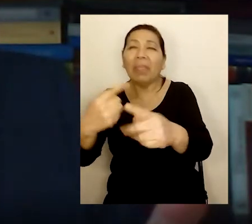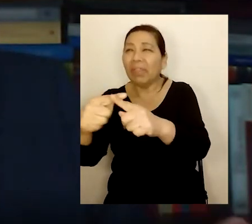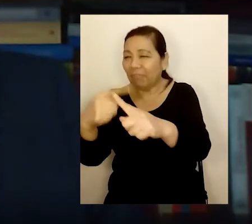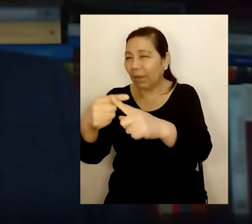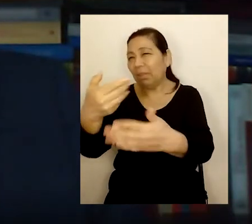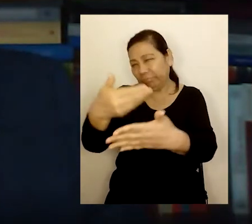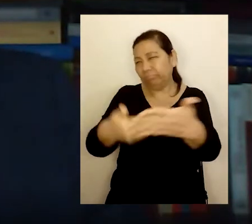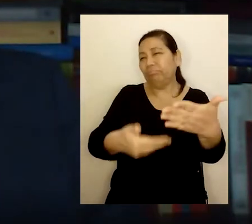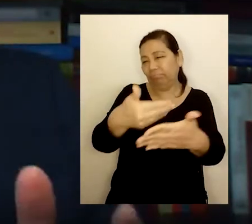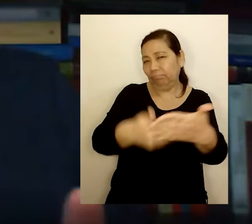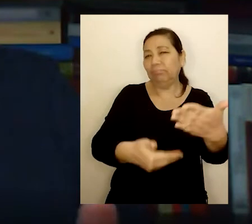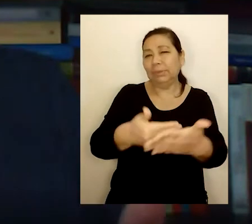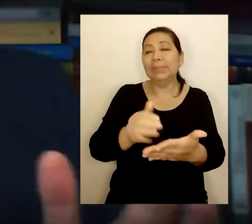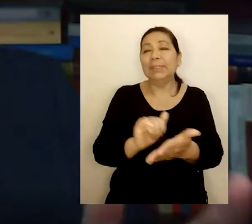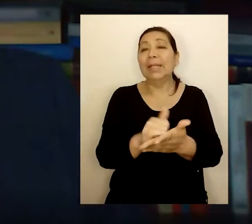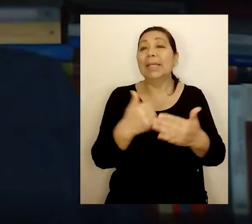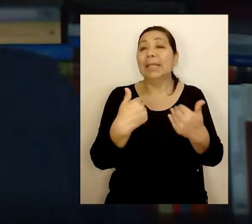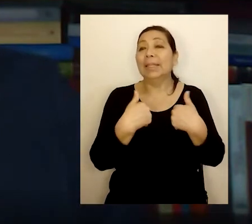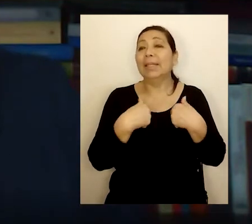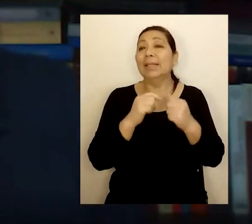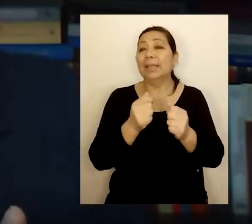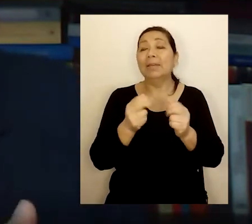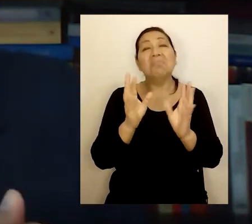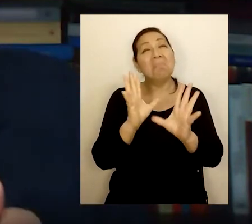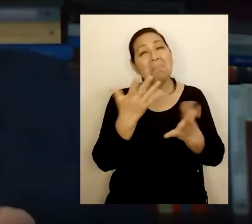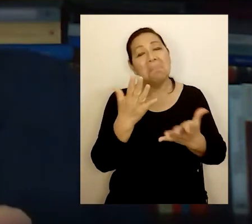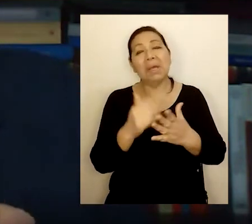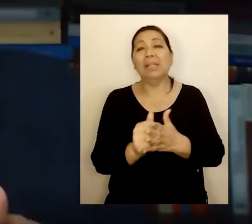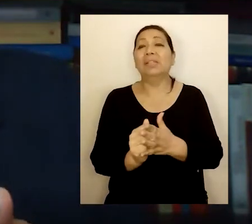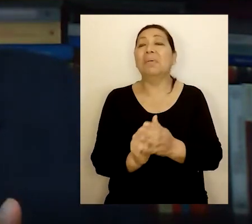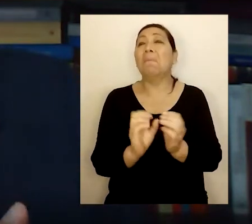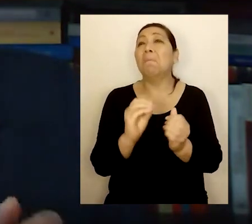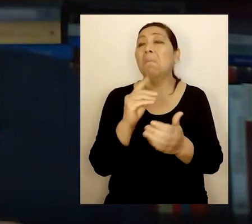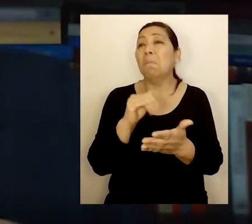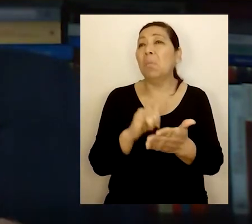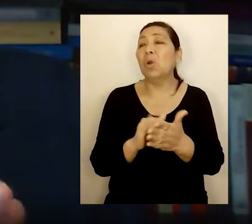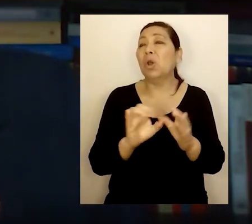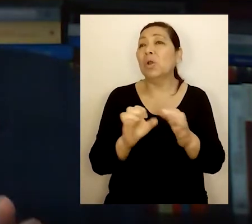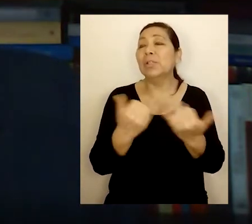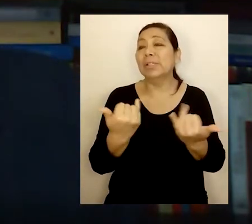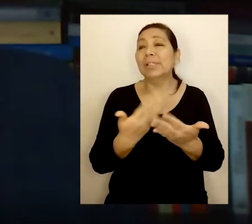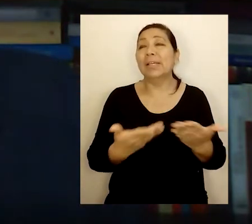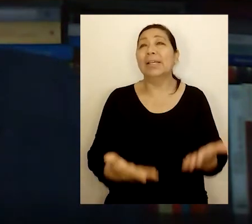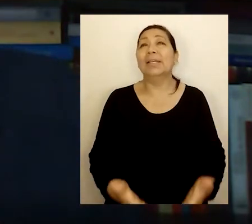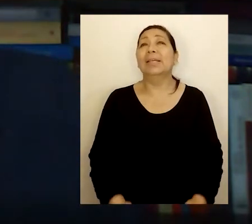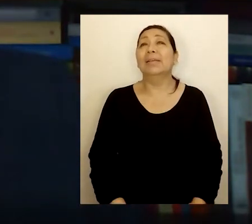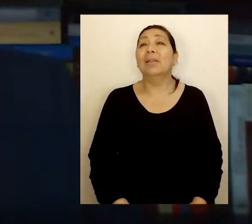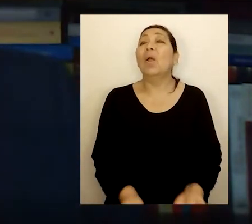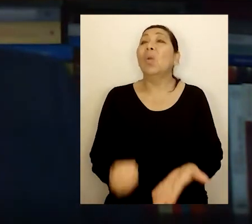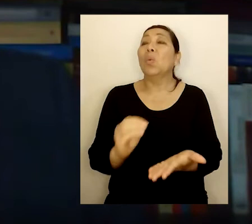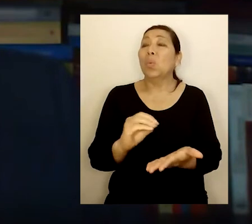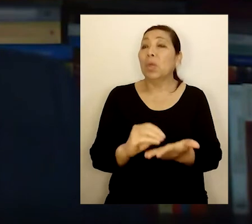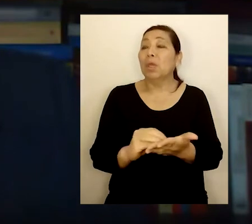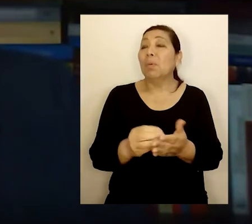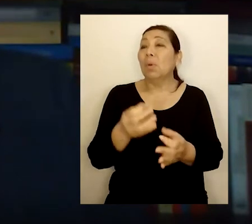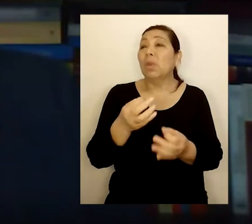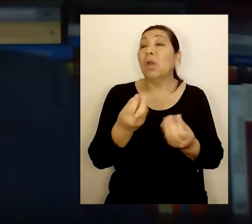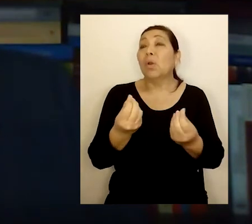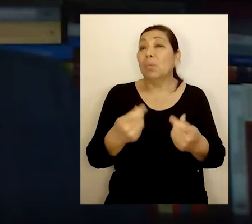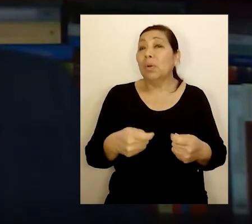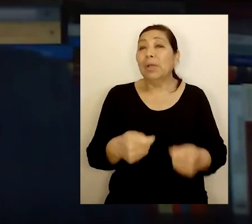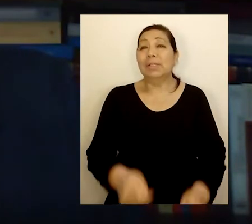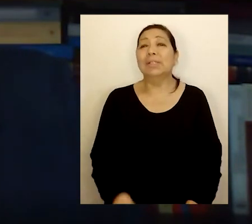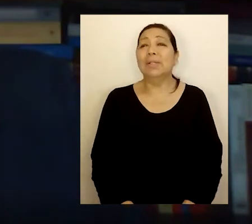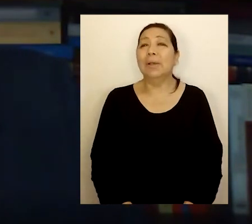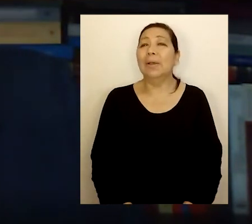den la verificación de que sea más o menos cumplido con realizar ese hecho que se quiere luego llegar a justificar como